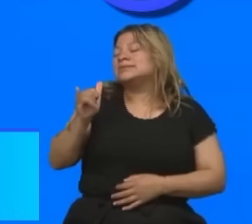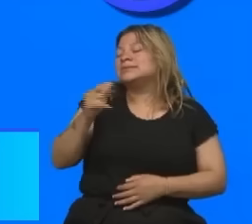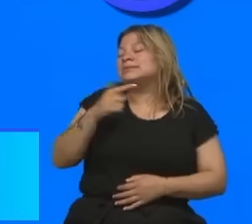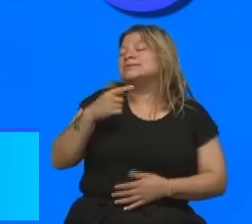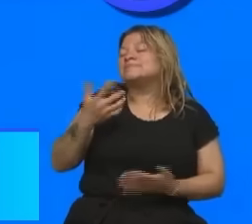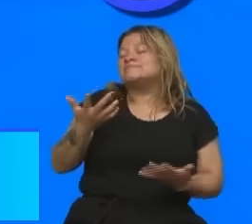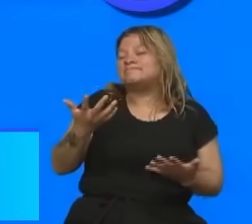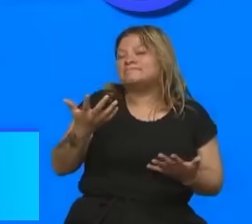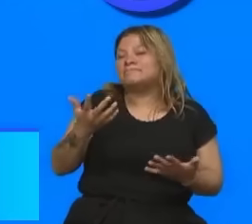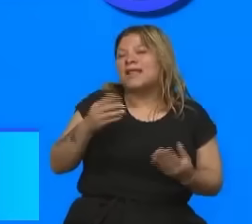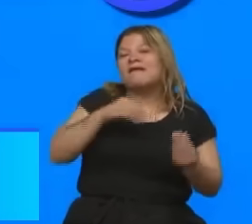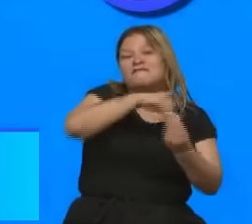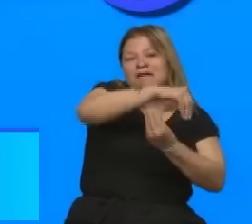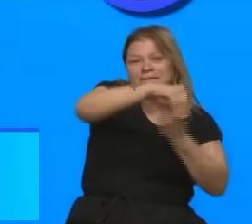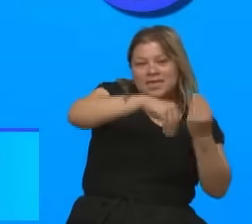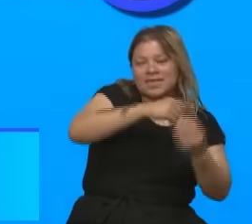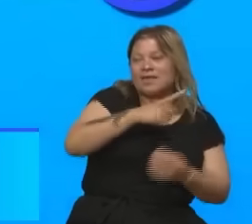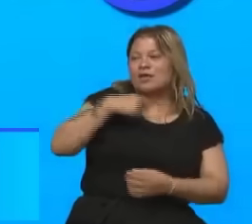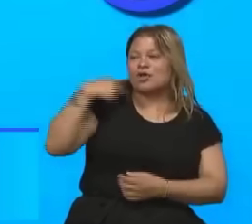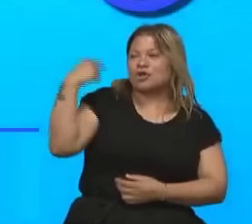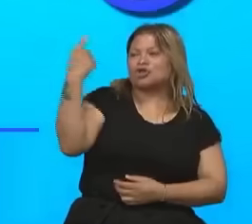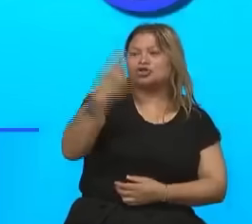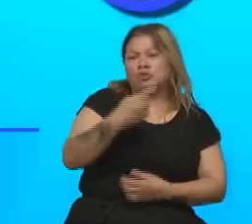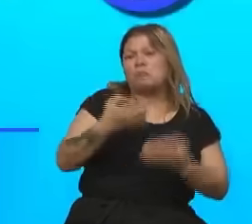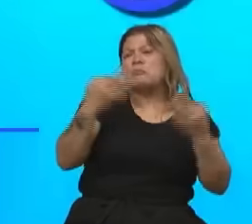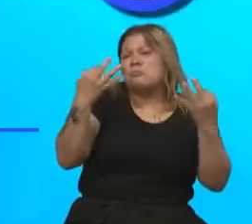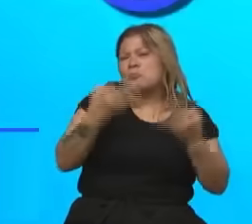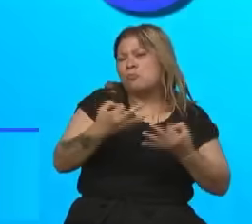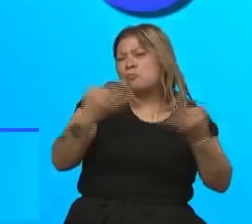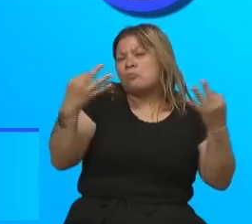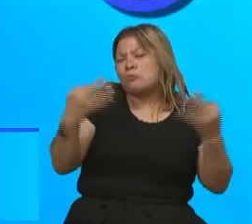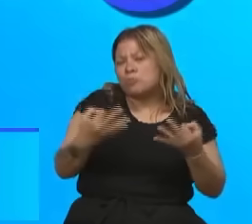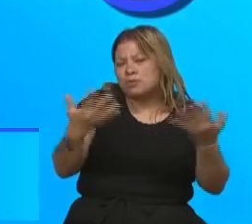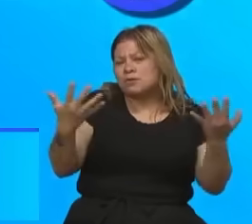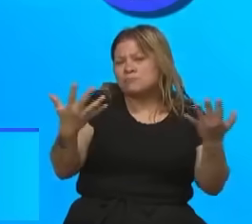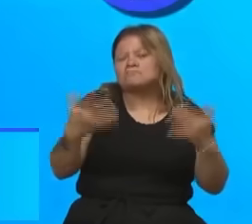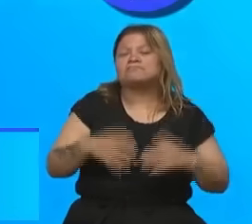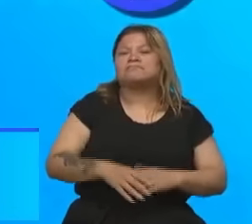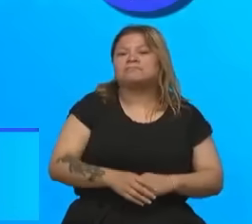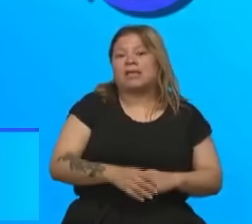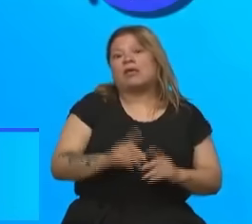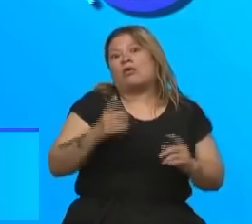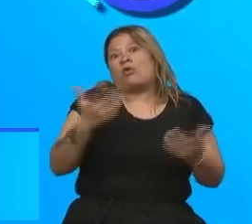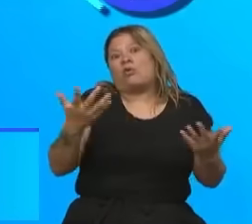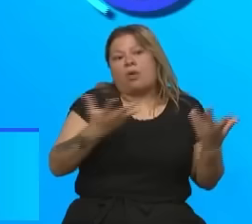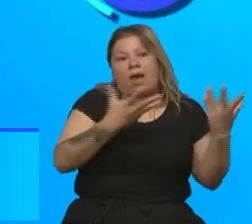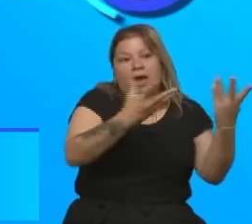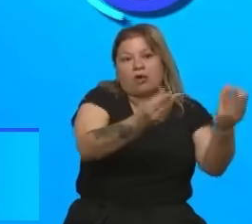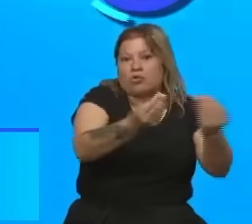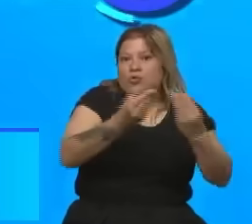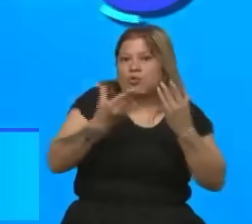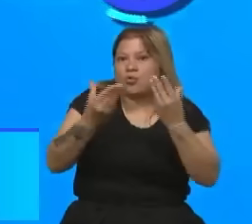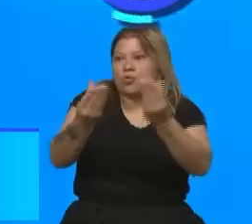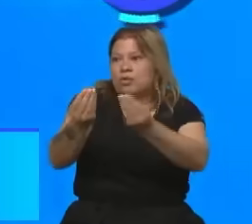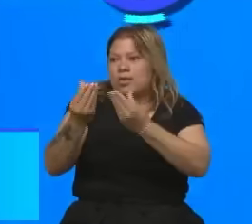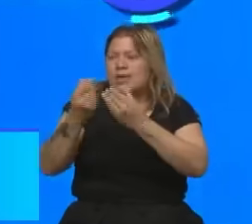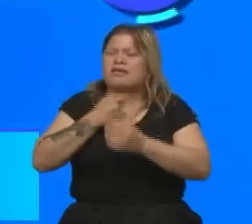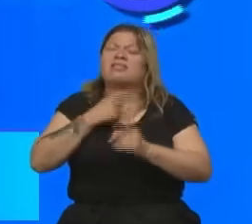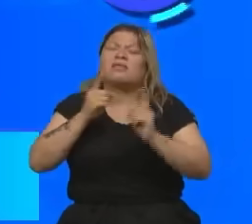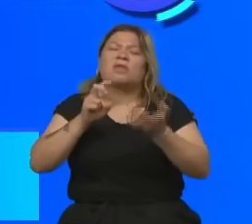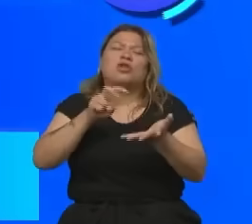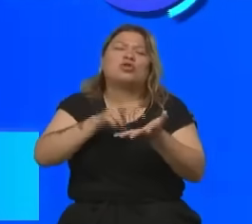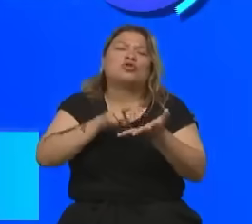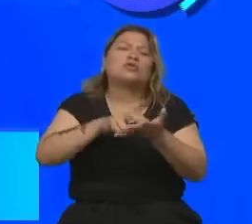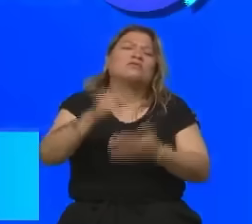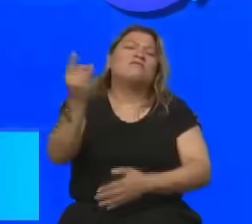ver, la familia, nosotros estamos todos bien, intentando lógicamente que tratar de ayudar. También se han difundido noticias falsas,